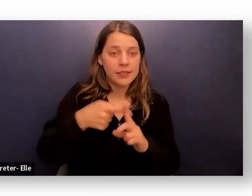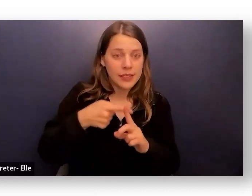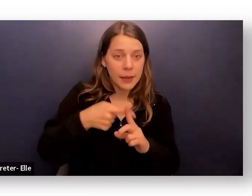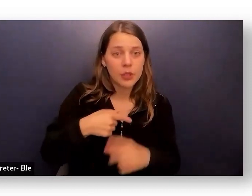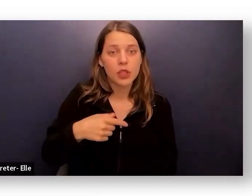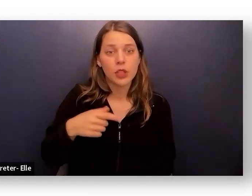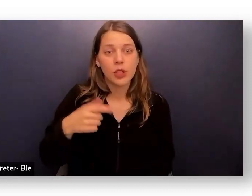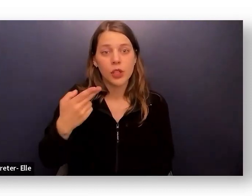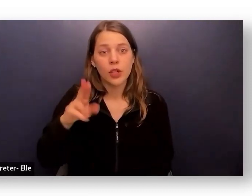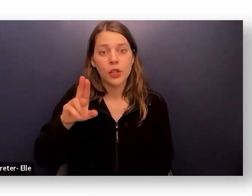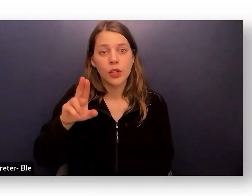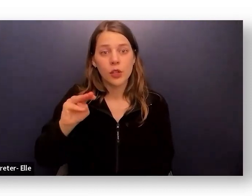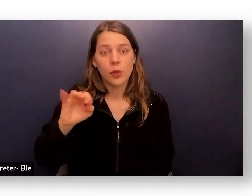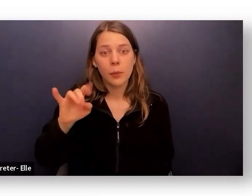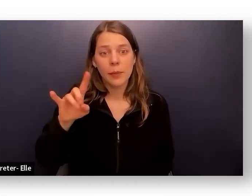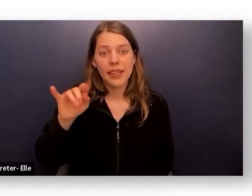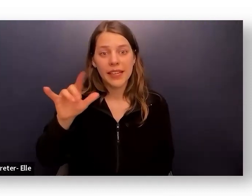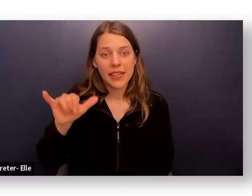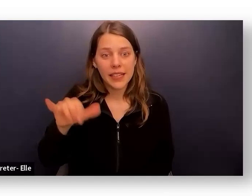minutos.